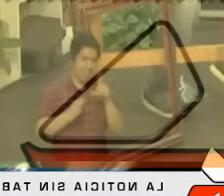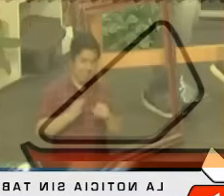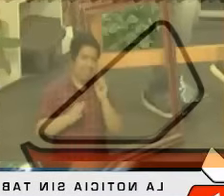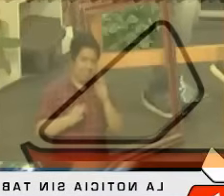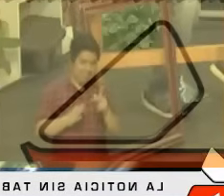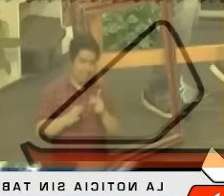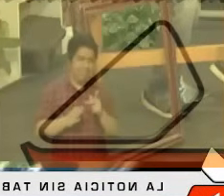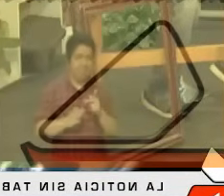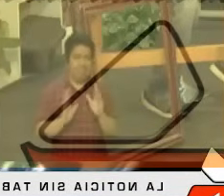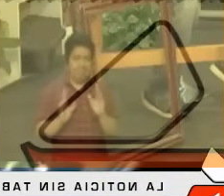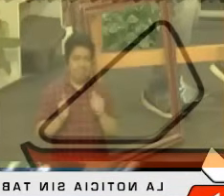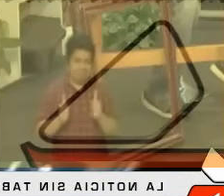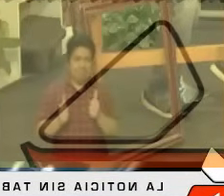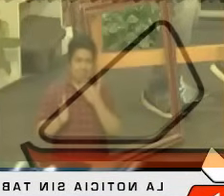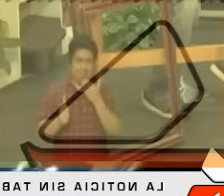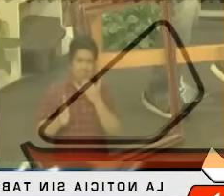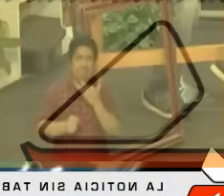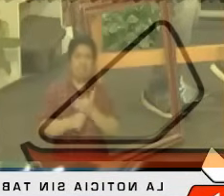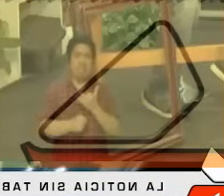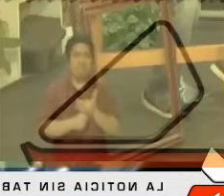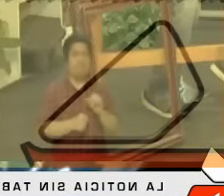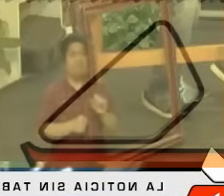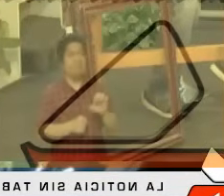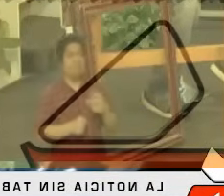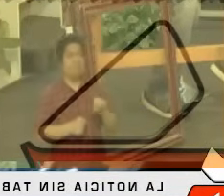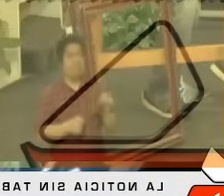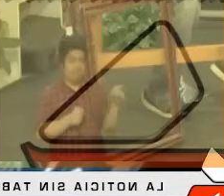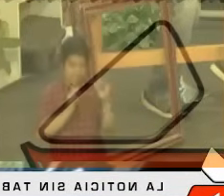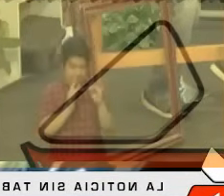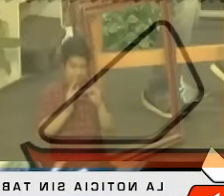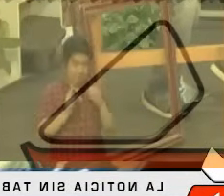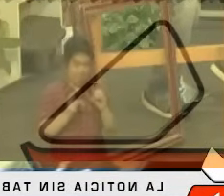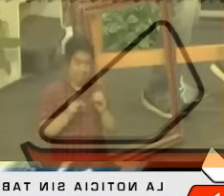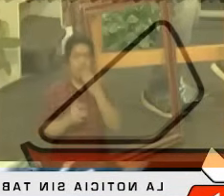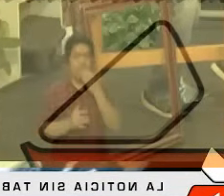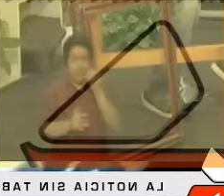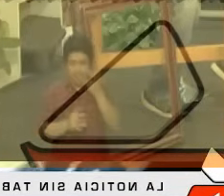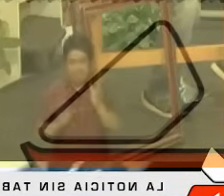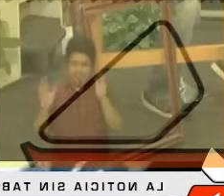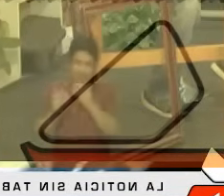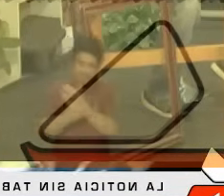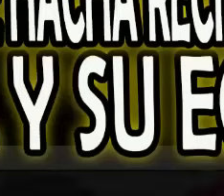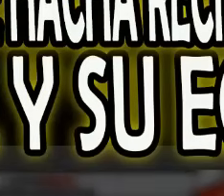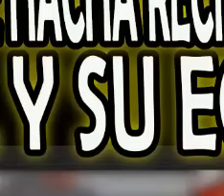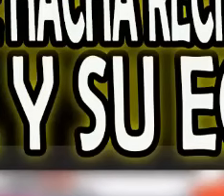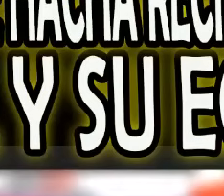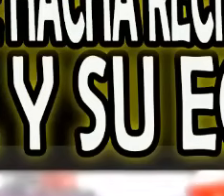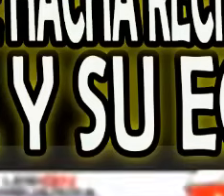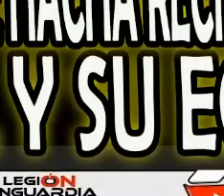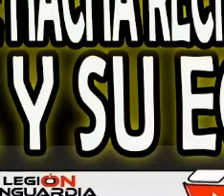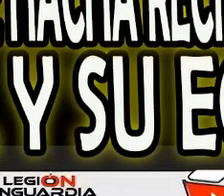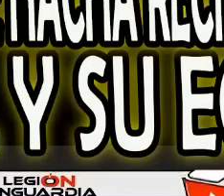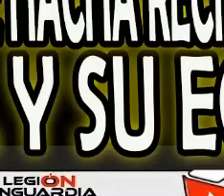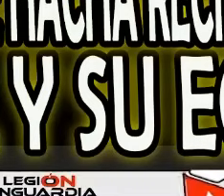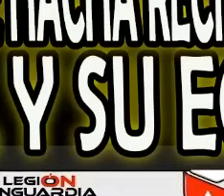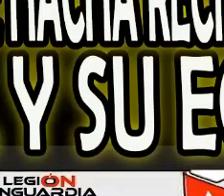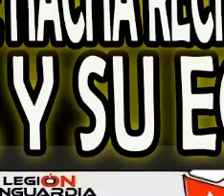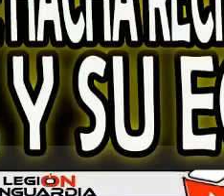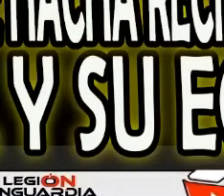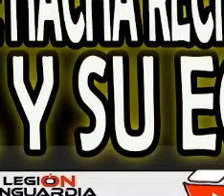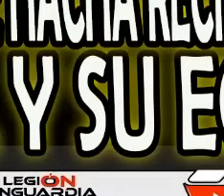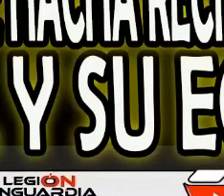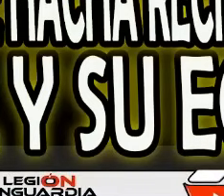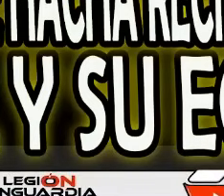después? Vamos a... Cuenten conmigo. Por favor, Sergio, queda de acuerdo con mi querido Cayo. Te mando un beso, un abrazo. Ahí está, amigos. Hay más